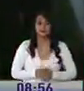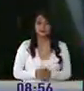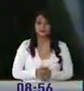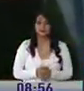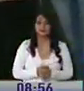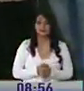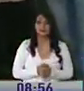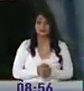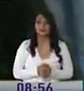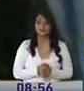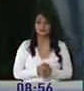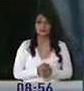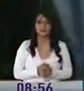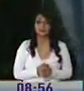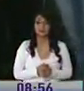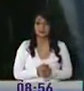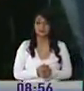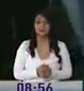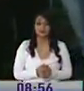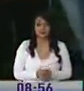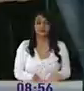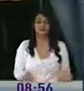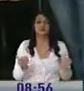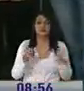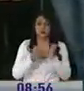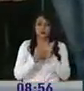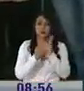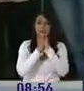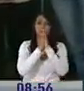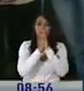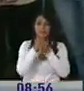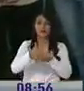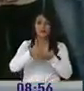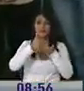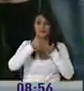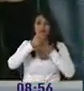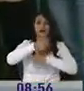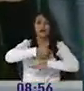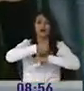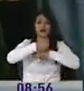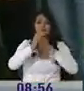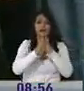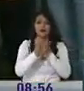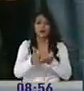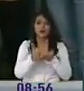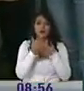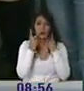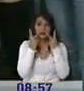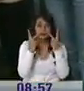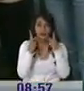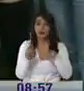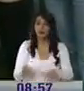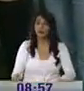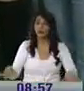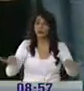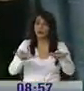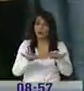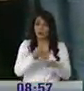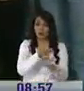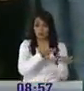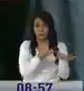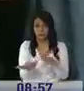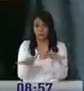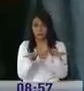realmente es reiterar este pedido una ayuda de las autoridades más que nada Para que veas esta zona no solo volvemos a